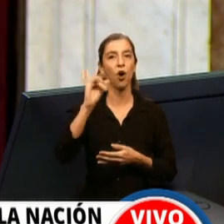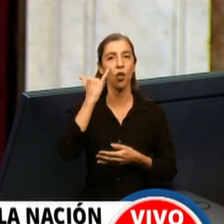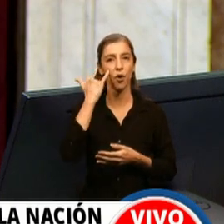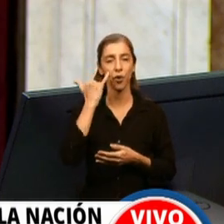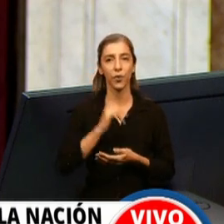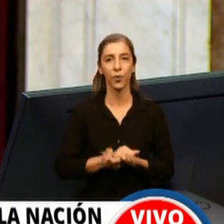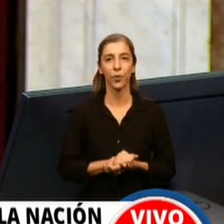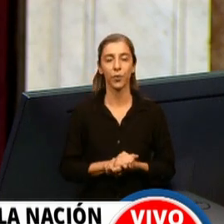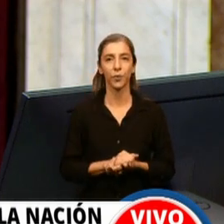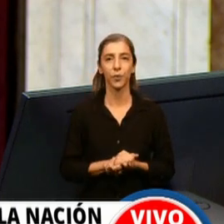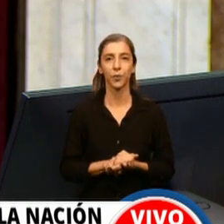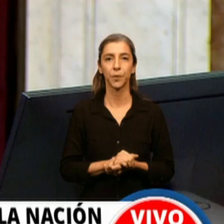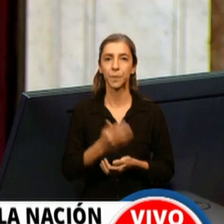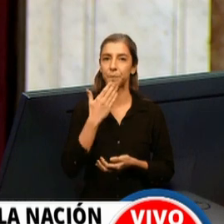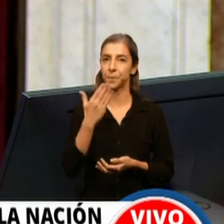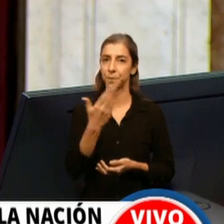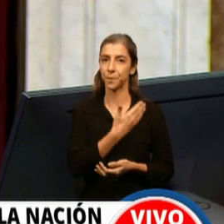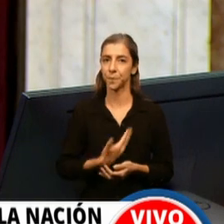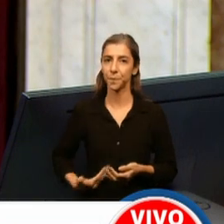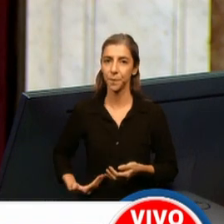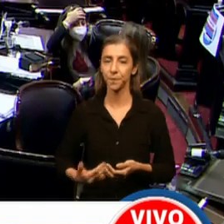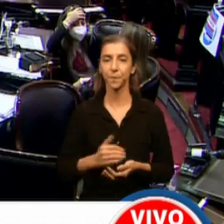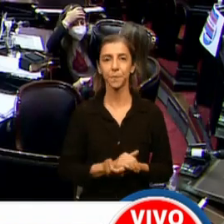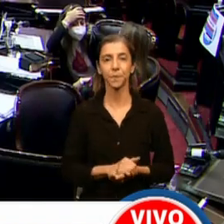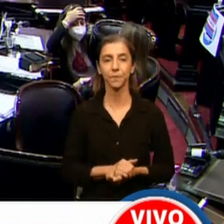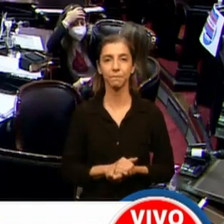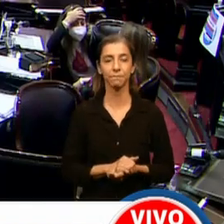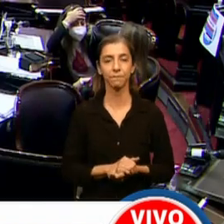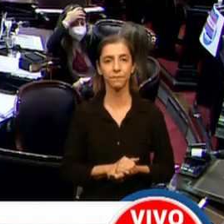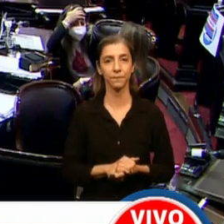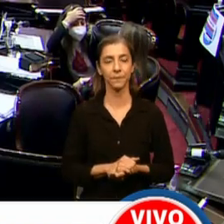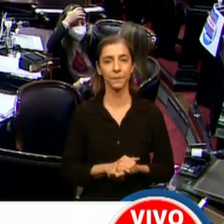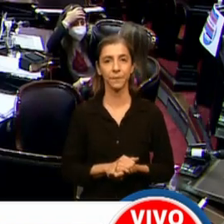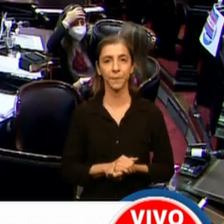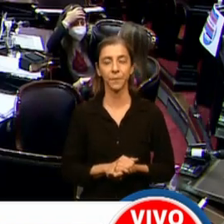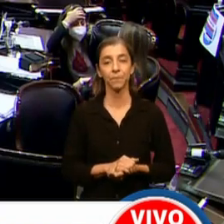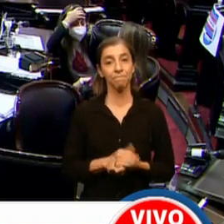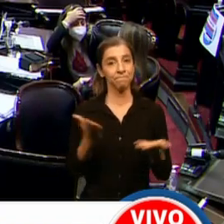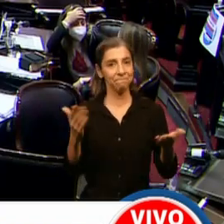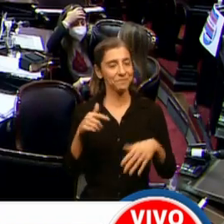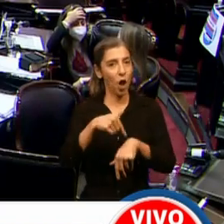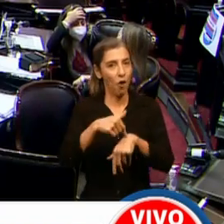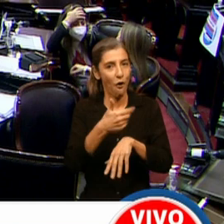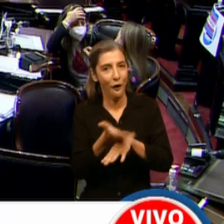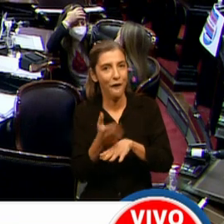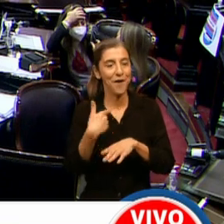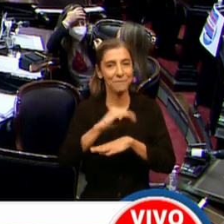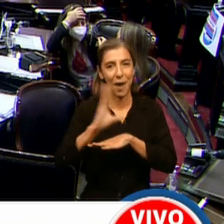gracias presidente la verdad que ya entrada la madrugada